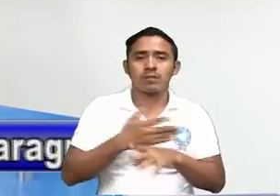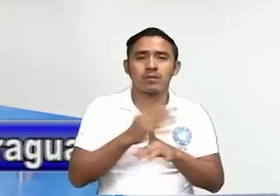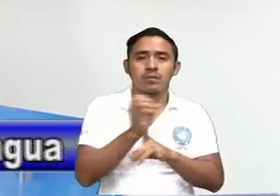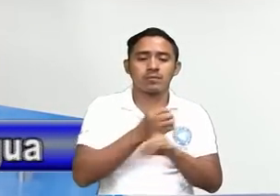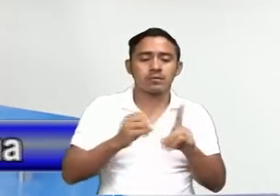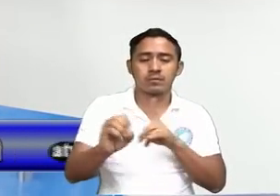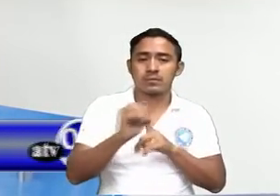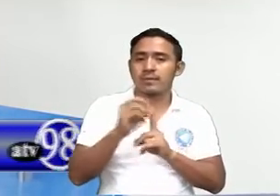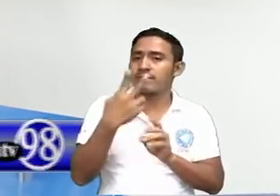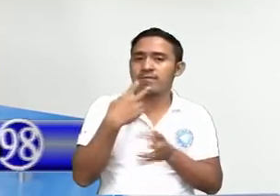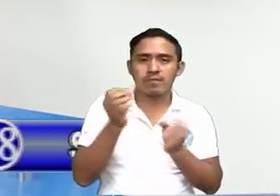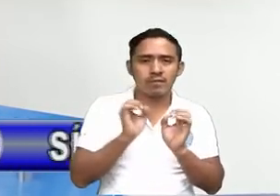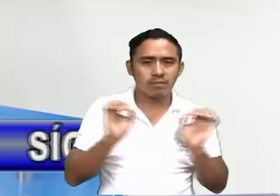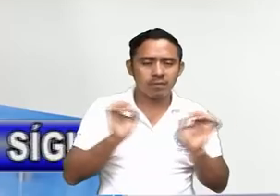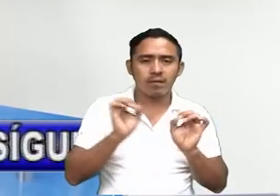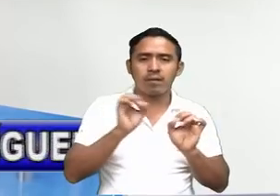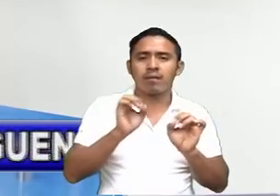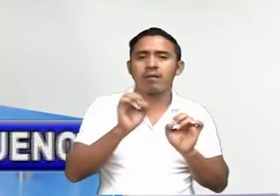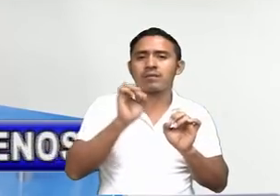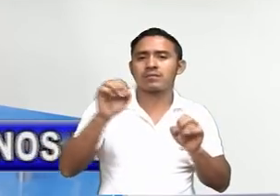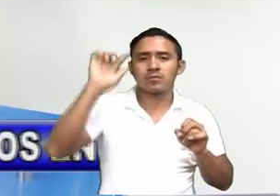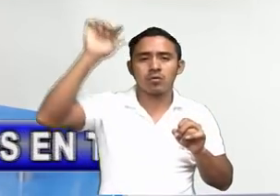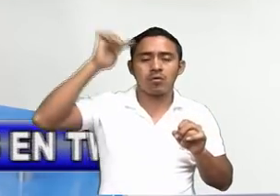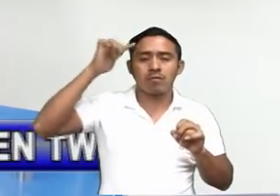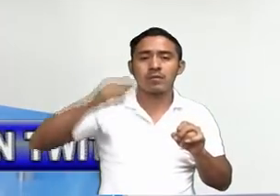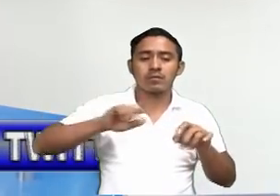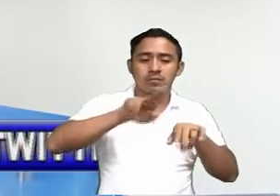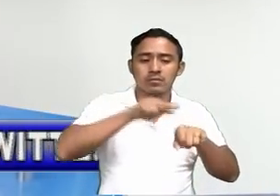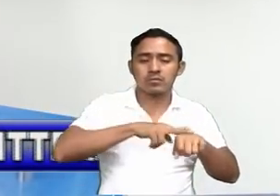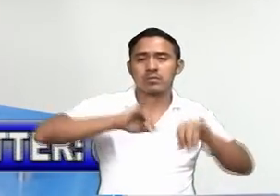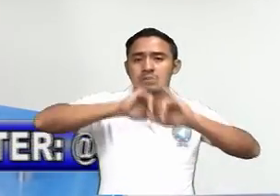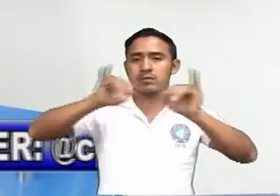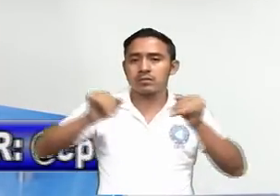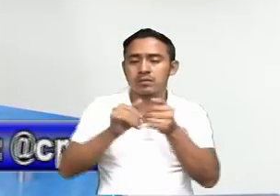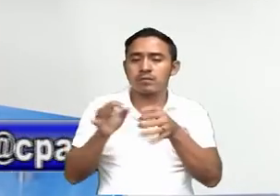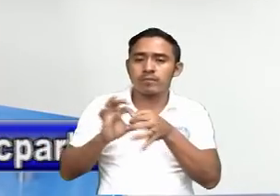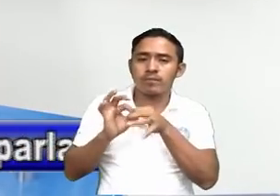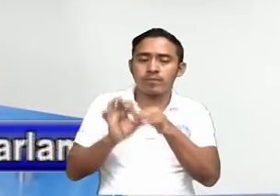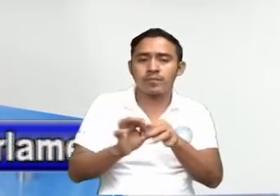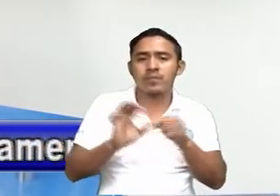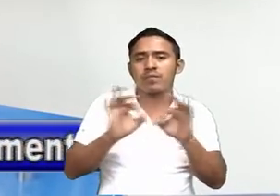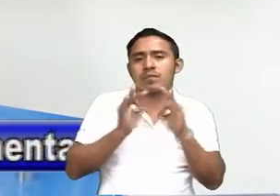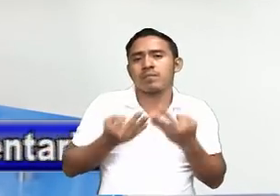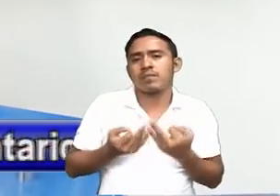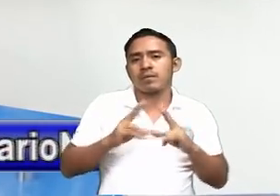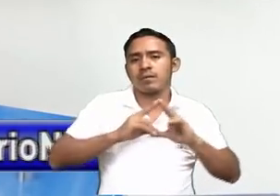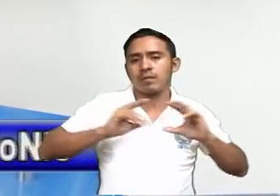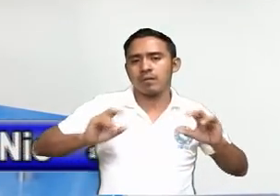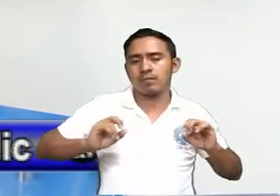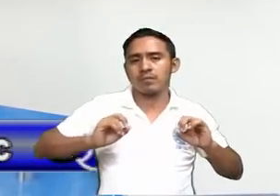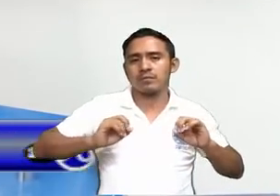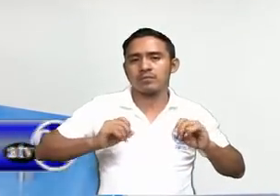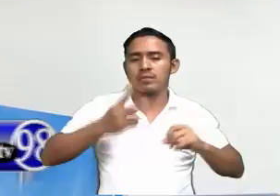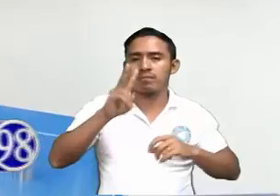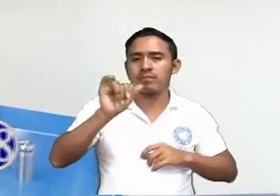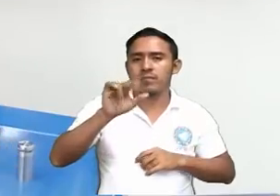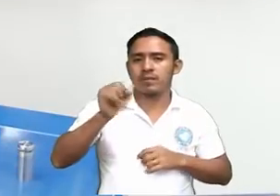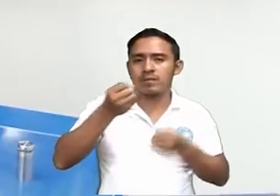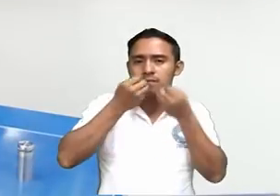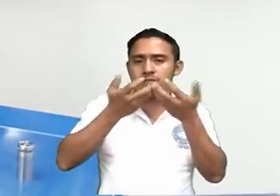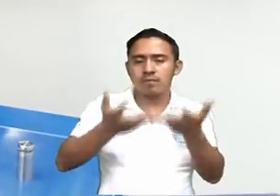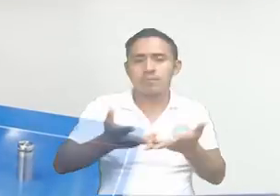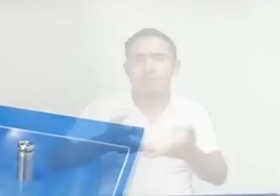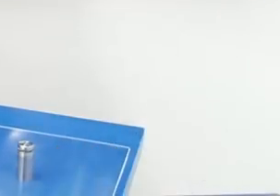no gubernamentales nacionales e internacionales que acompañan a las familias y comunidades nicaragüenses. Vanessa Paz nos cuenta